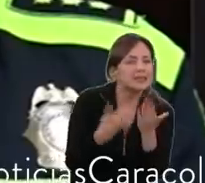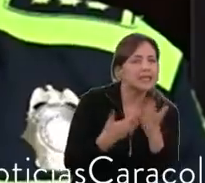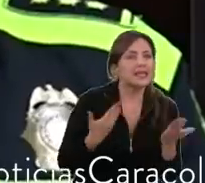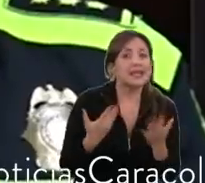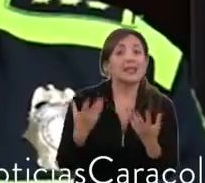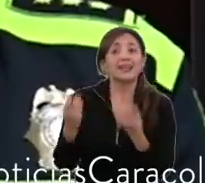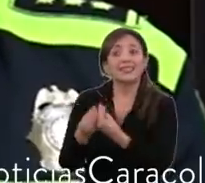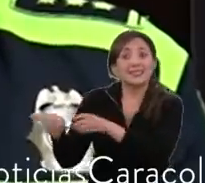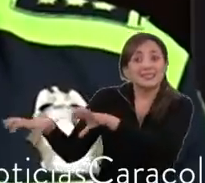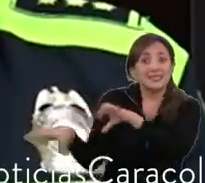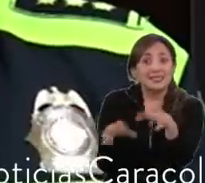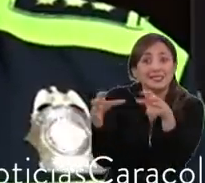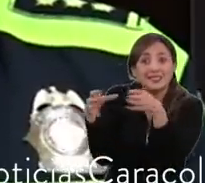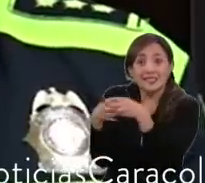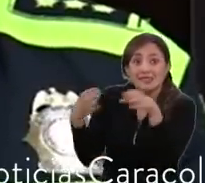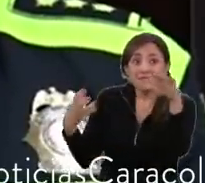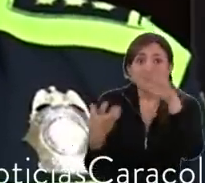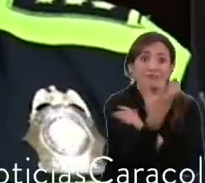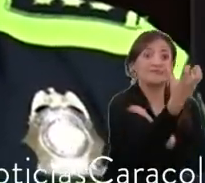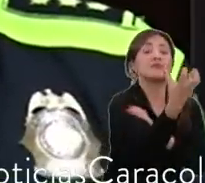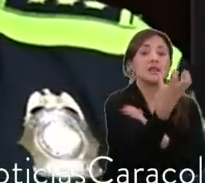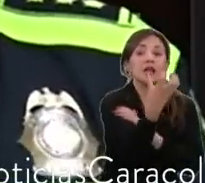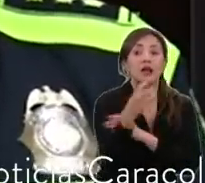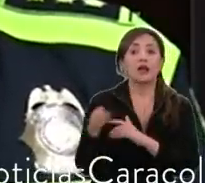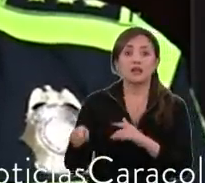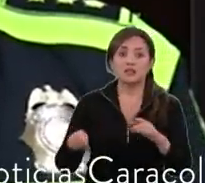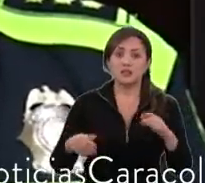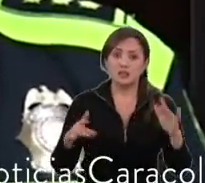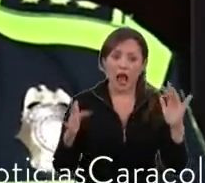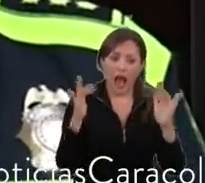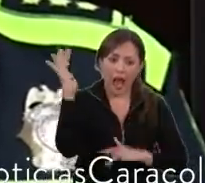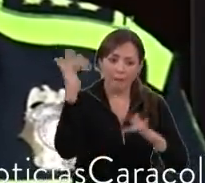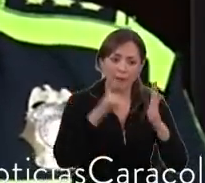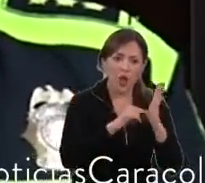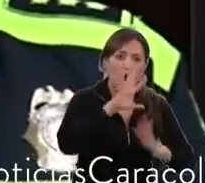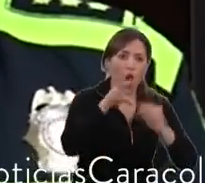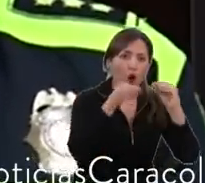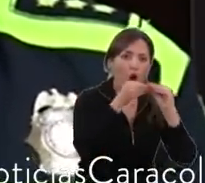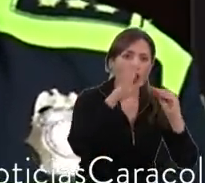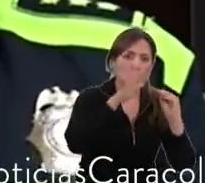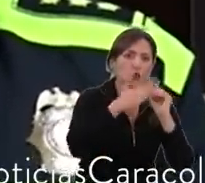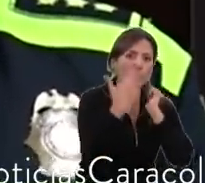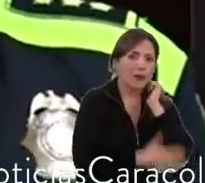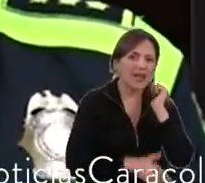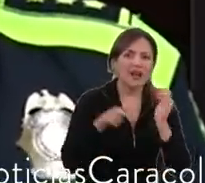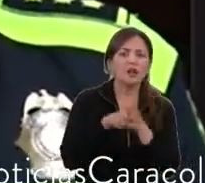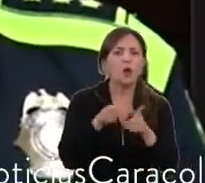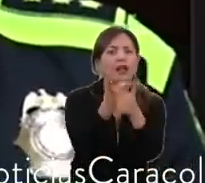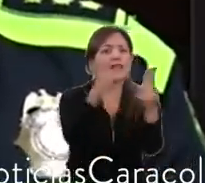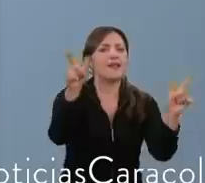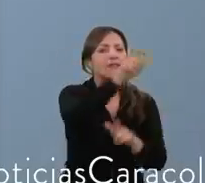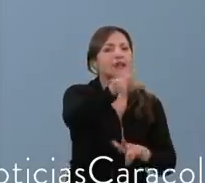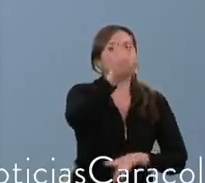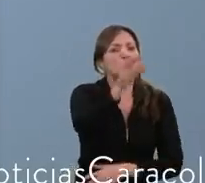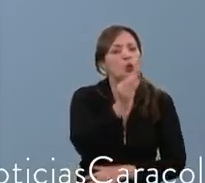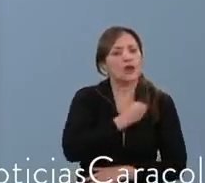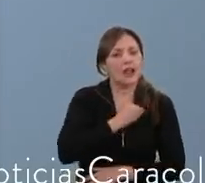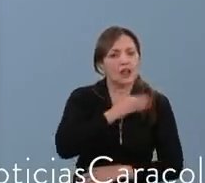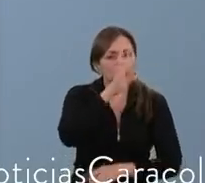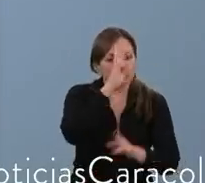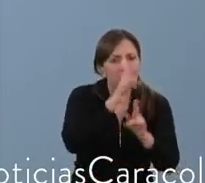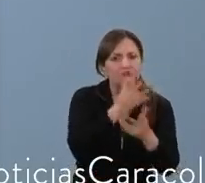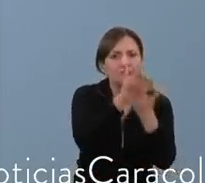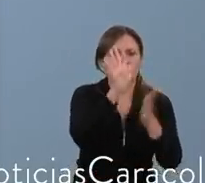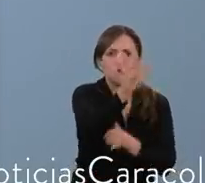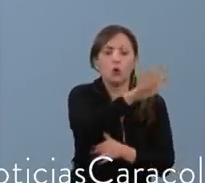estos comportamientos afectan el Código Penal en cuanto a los delitos contra el sentimiento religioso. Después,